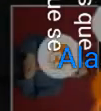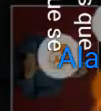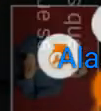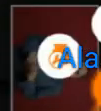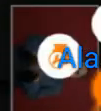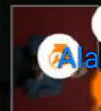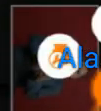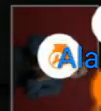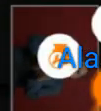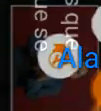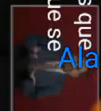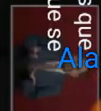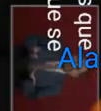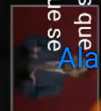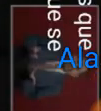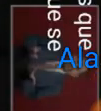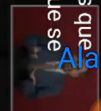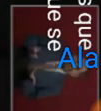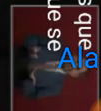son...